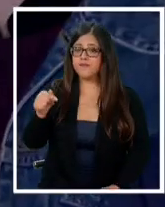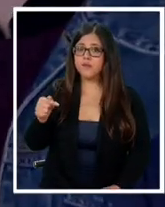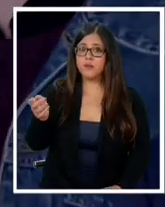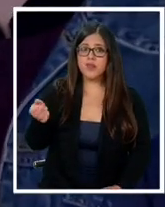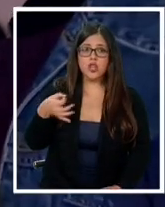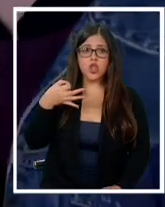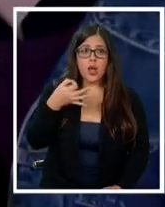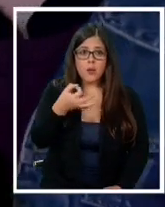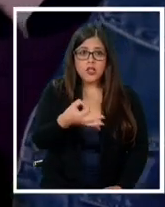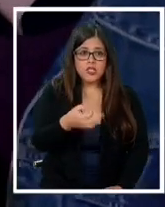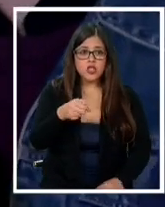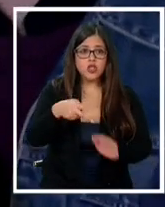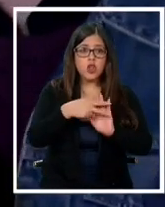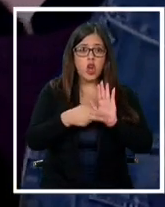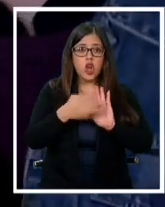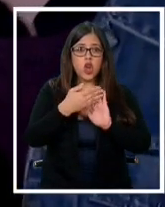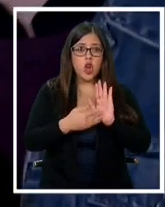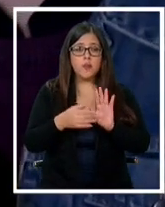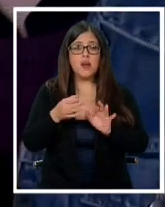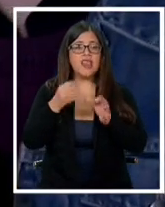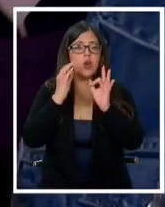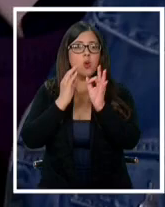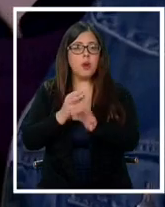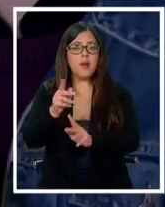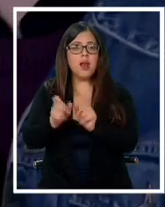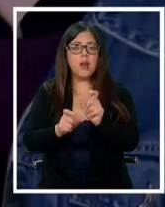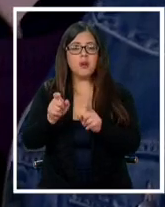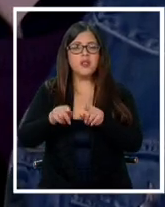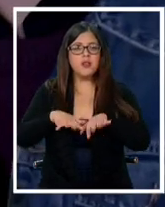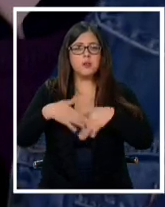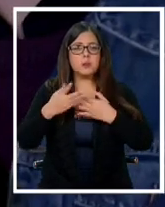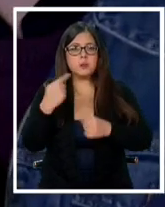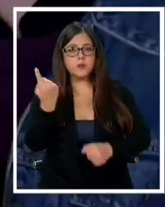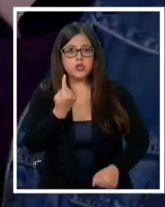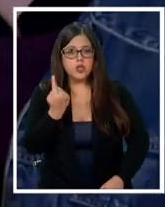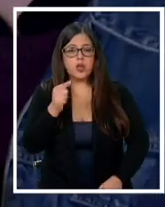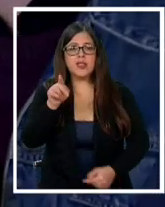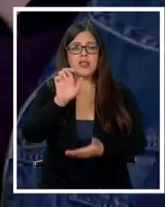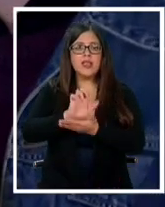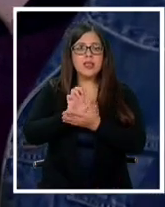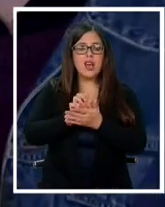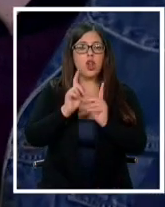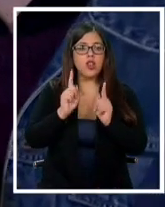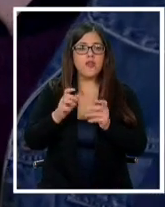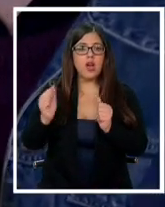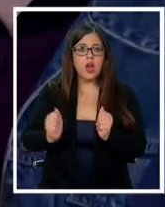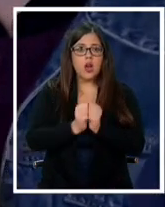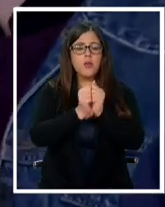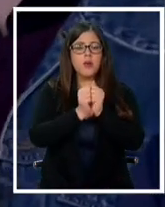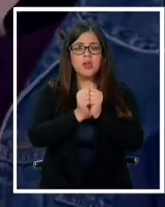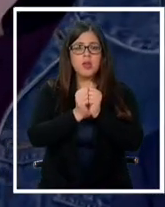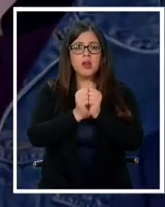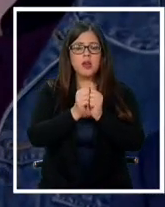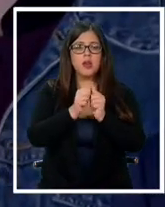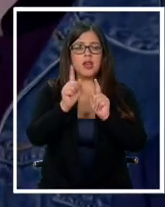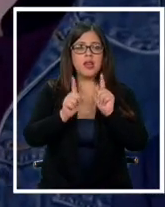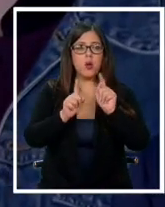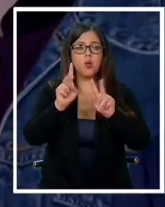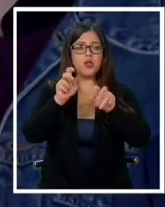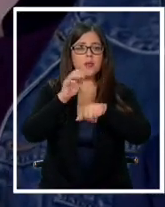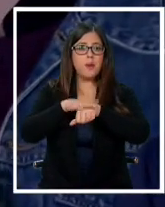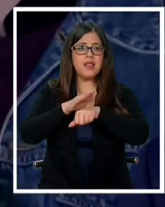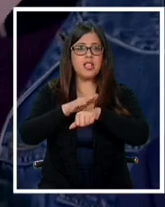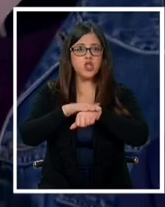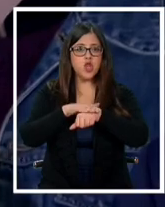con estas normas es que nunca más las personas se van a sentir solas que el estado tiene el deber de acompañarlos en aquellas prestaciones que